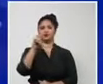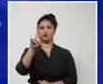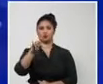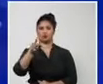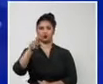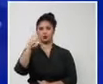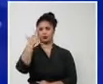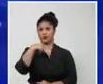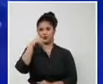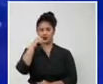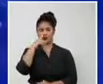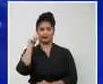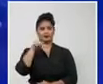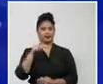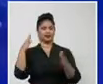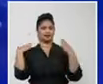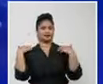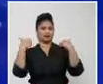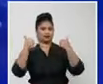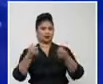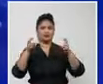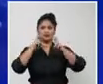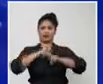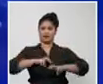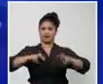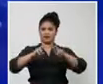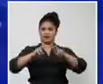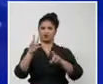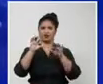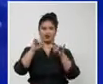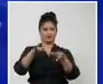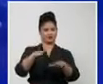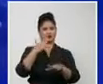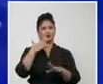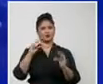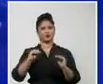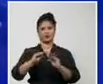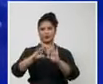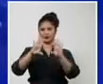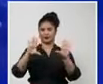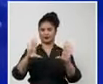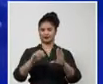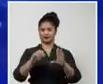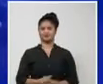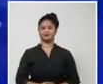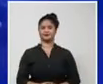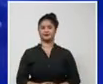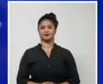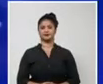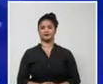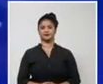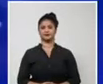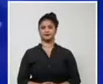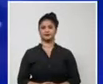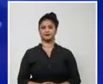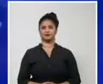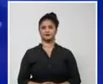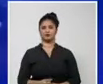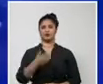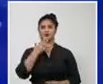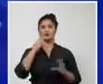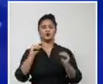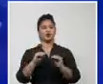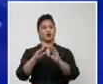Salud Pública. Bienvenido, doctor, muy buenos días para usted. Buen día, Gisela, a ti, al equipo que hace posible esta transmisión,